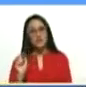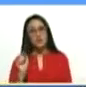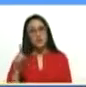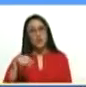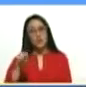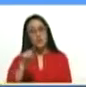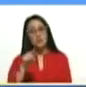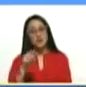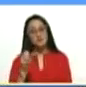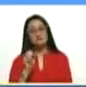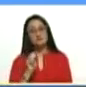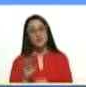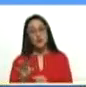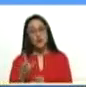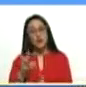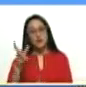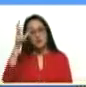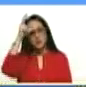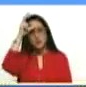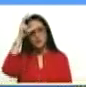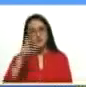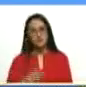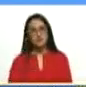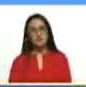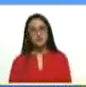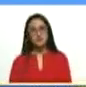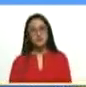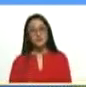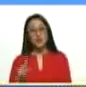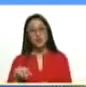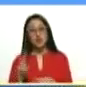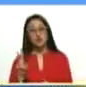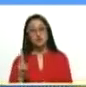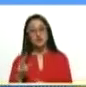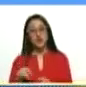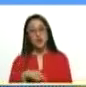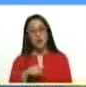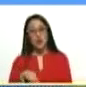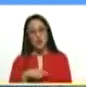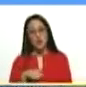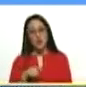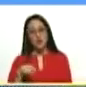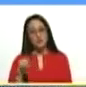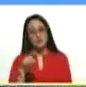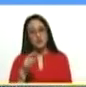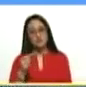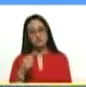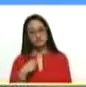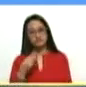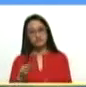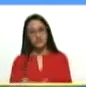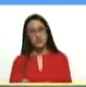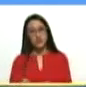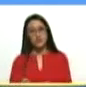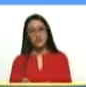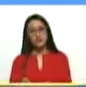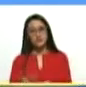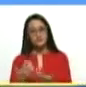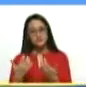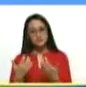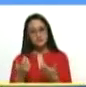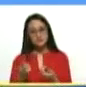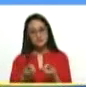una mercancía en Estambul. Y en 12 horas 30 minutos usted pone una mercancía en